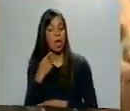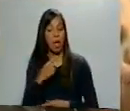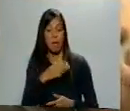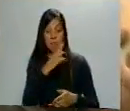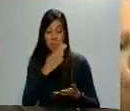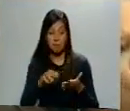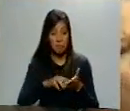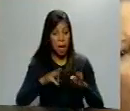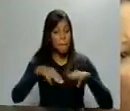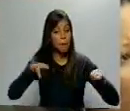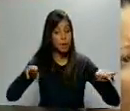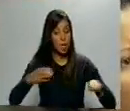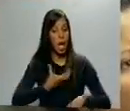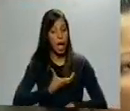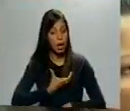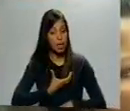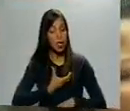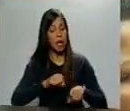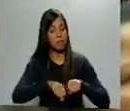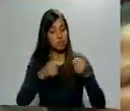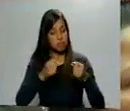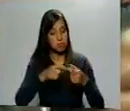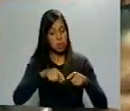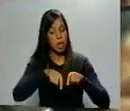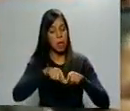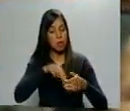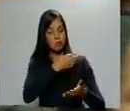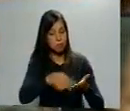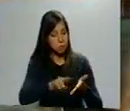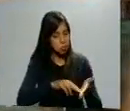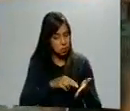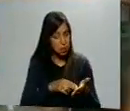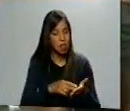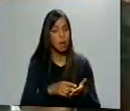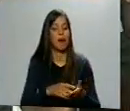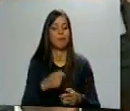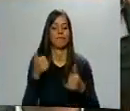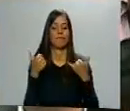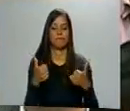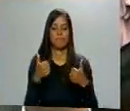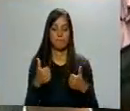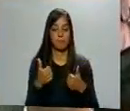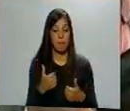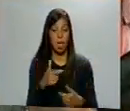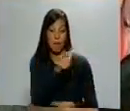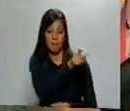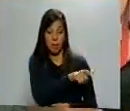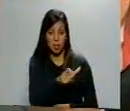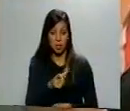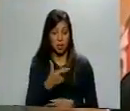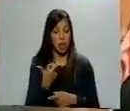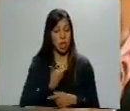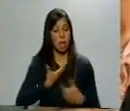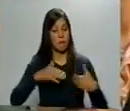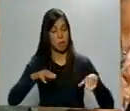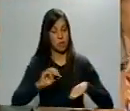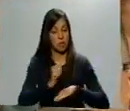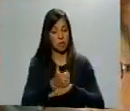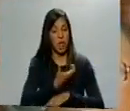traicionados por esas figuras y sobre todo por esos dirigentes que han asumido esta